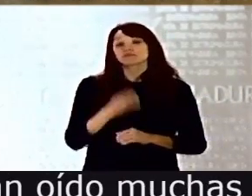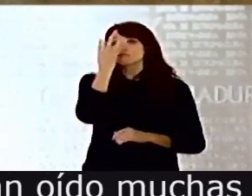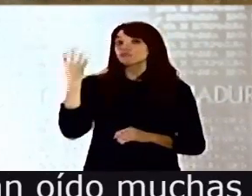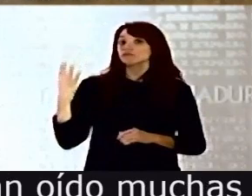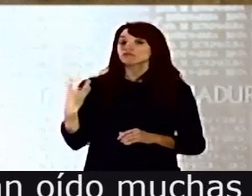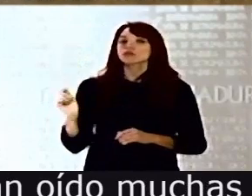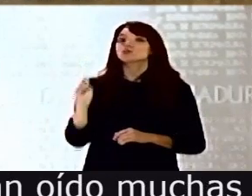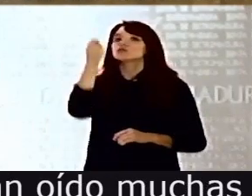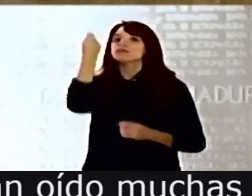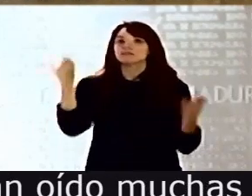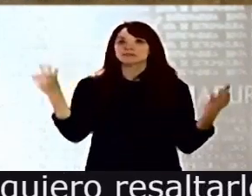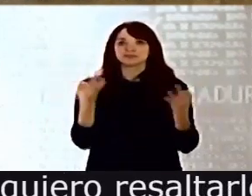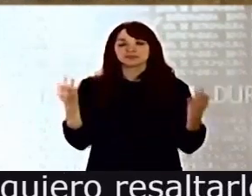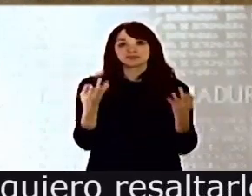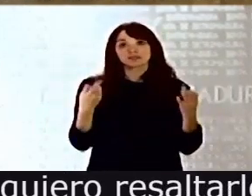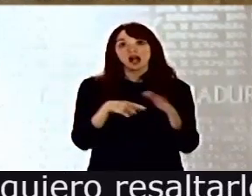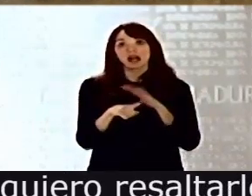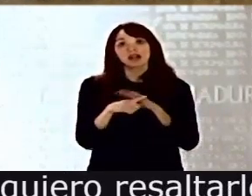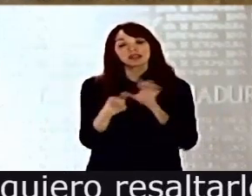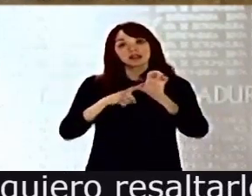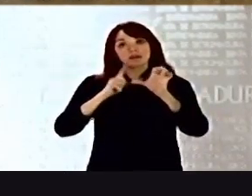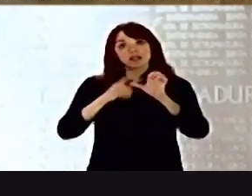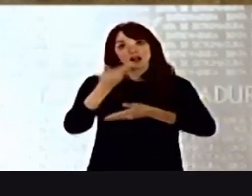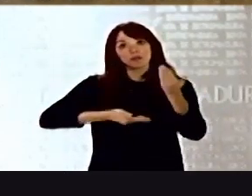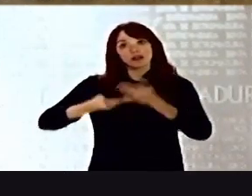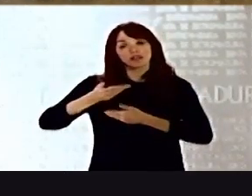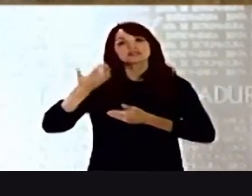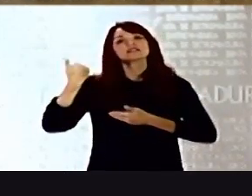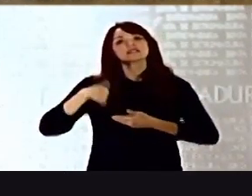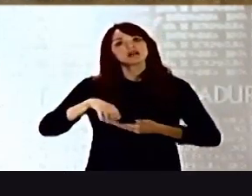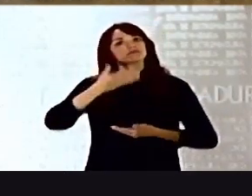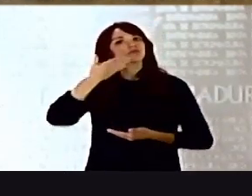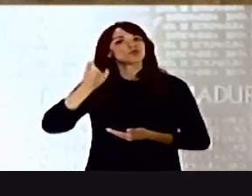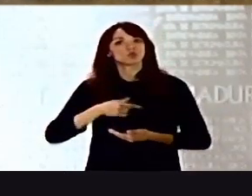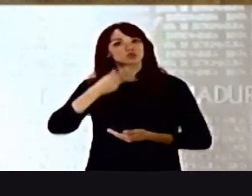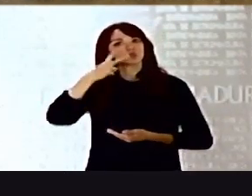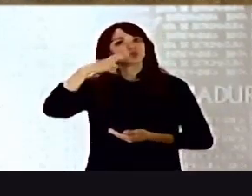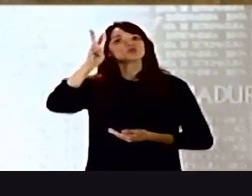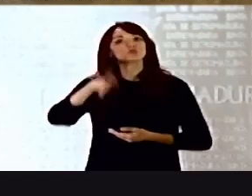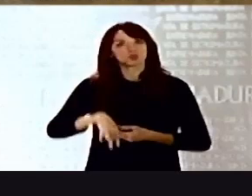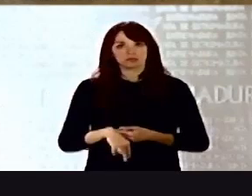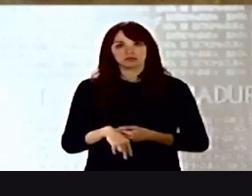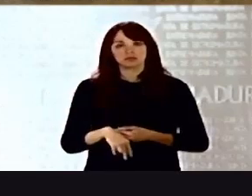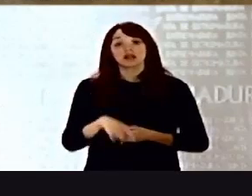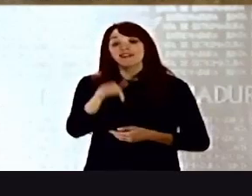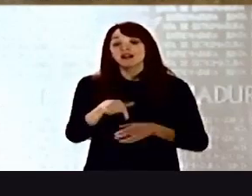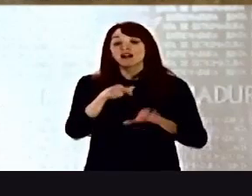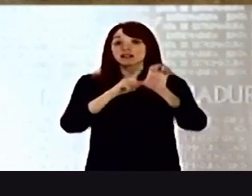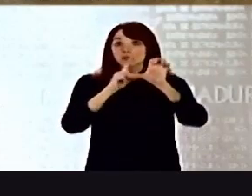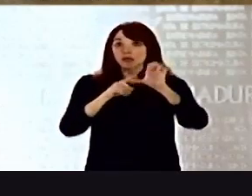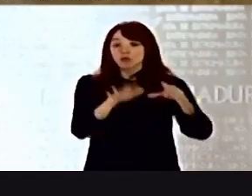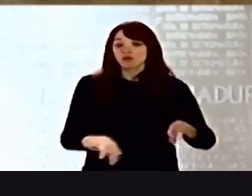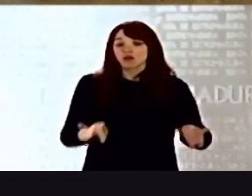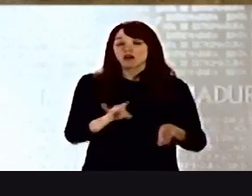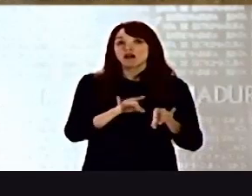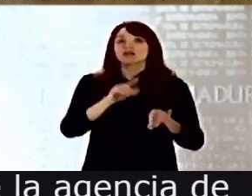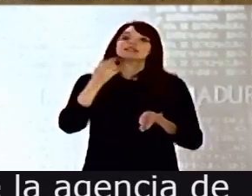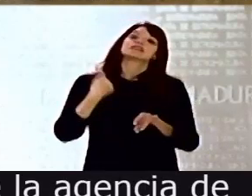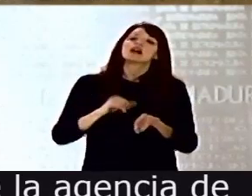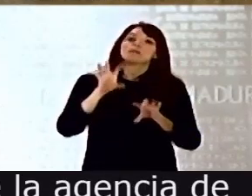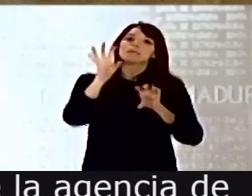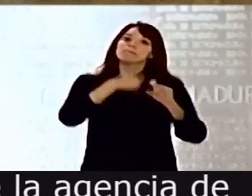pasada que la Agencia Extremeña de Cooperación recupere el sitio que nunca tuvo que perder. Y hoy nuestra región es la segunda de